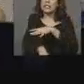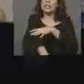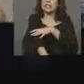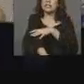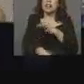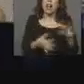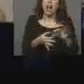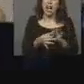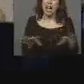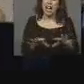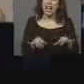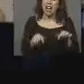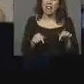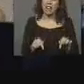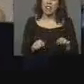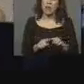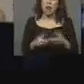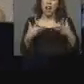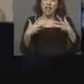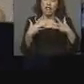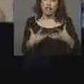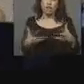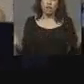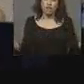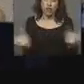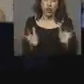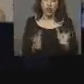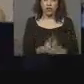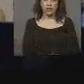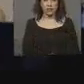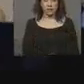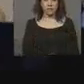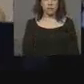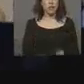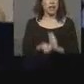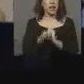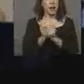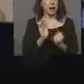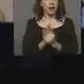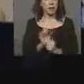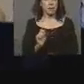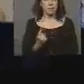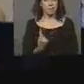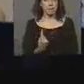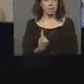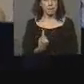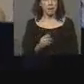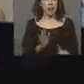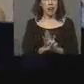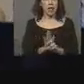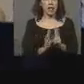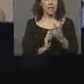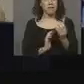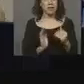la gravedad de este tipo de violencia. Se modifica el artículo 1 de la Ley